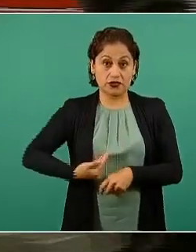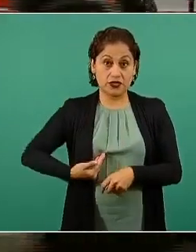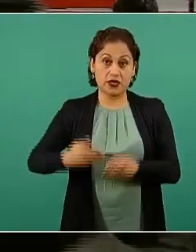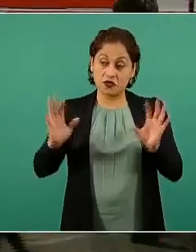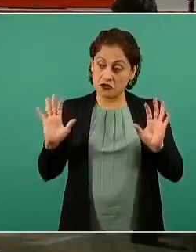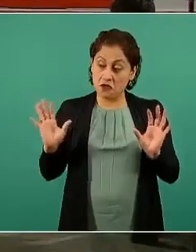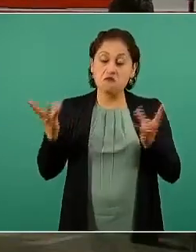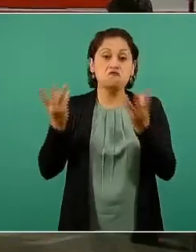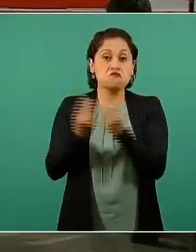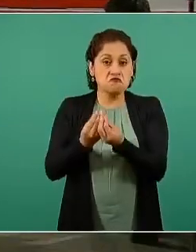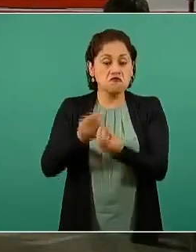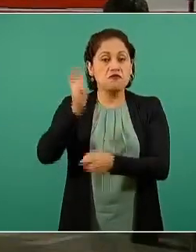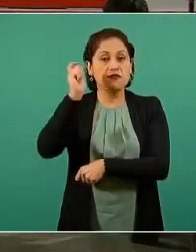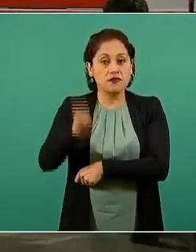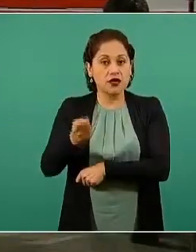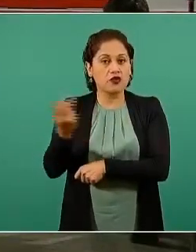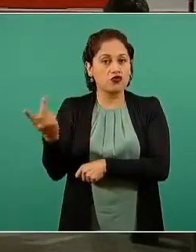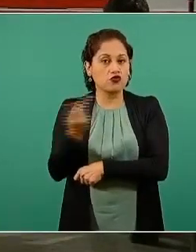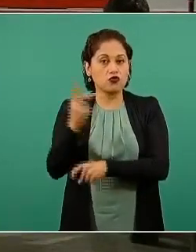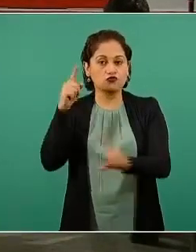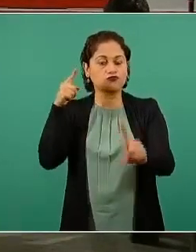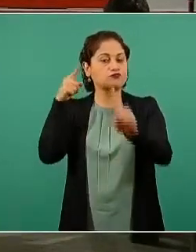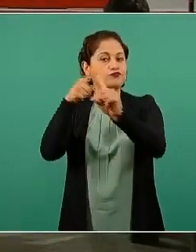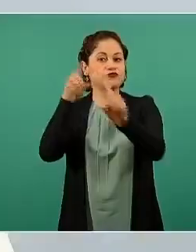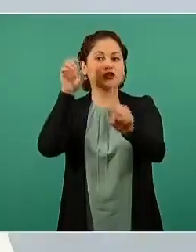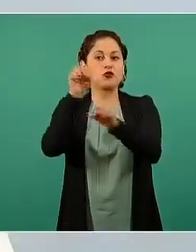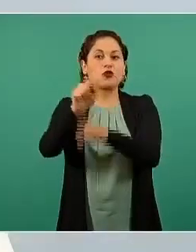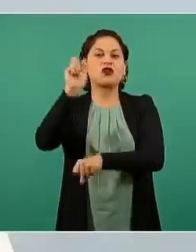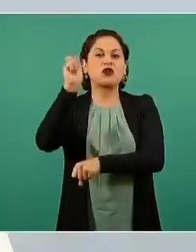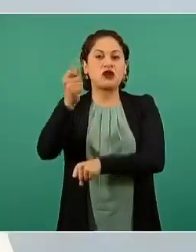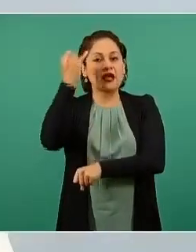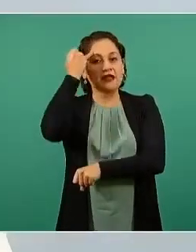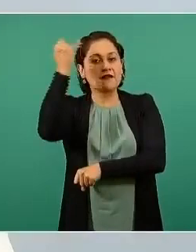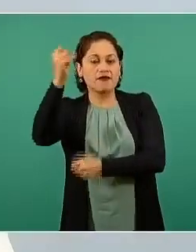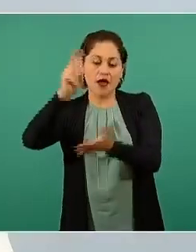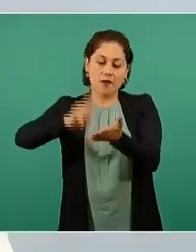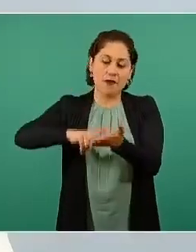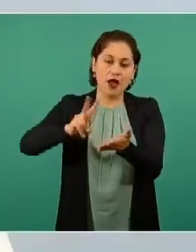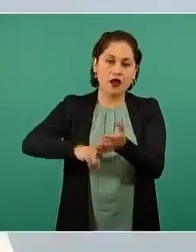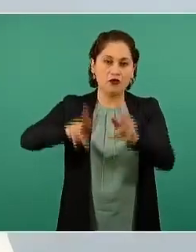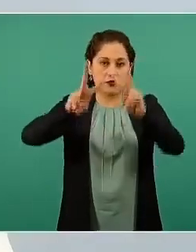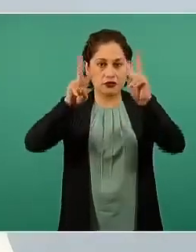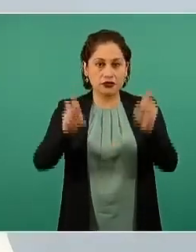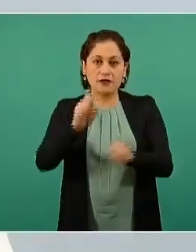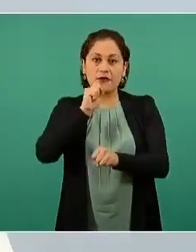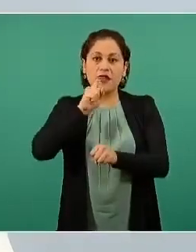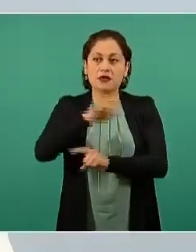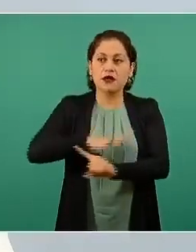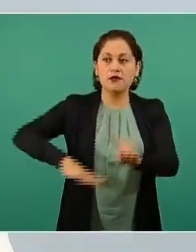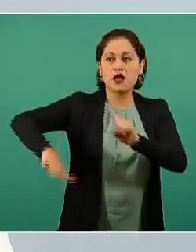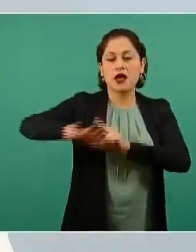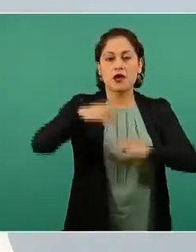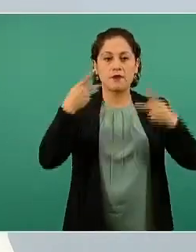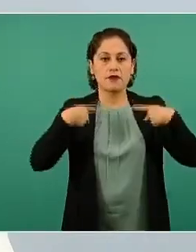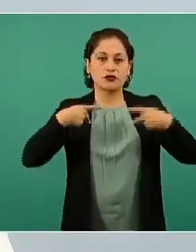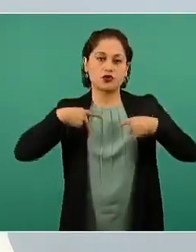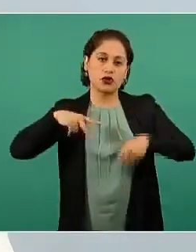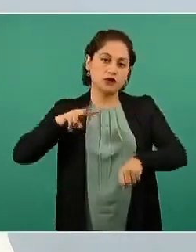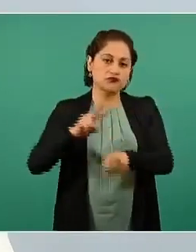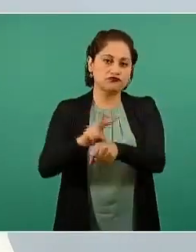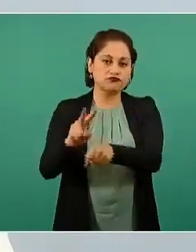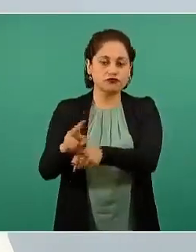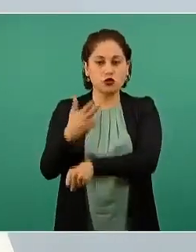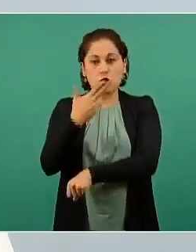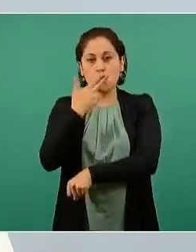convicción de que también son los valores y es la salida colectiva y un Estado presente que cuida a sus ciudadanos lo que realmente va a hacer